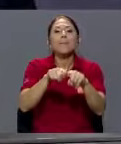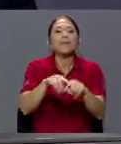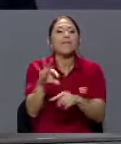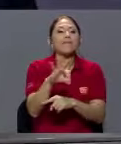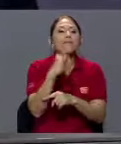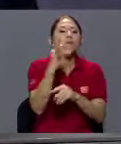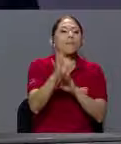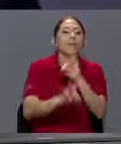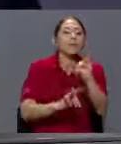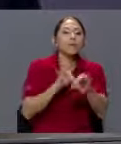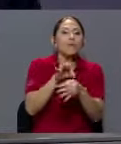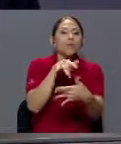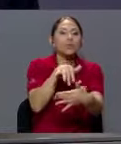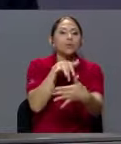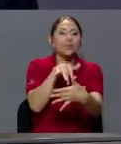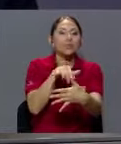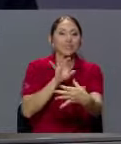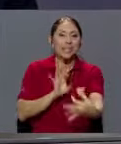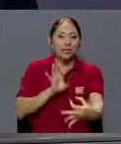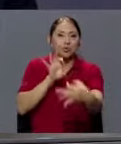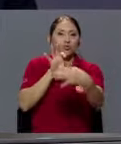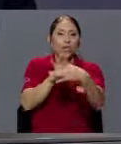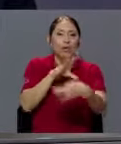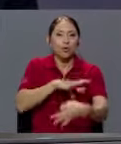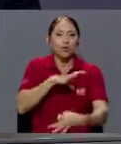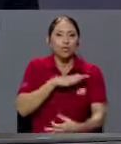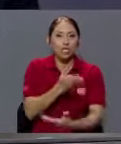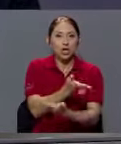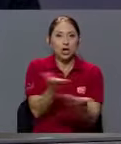está asociado a las condiciones de esa modalidad.